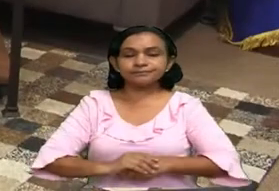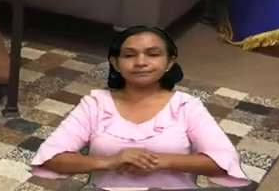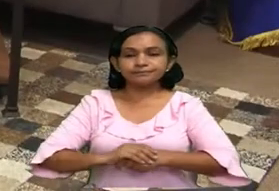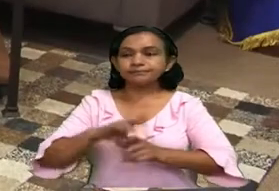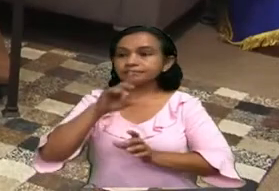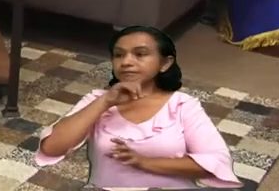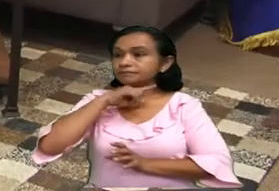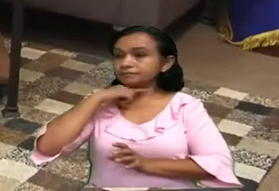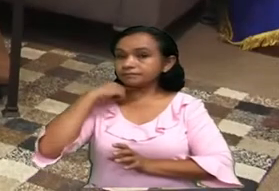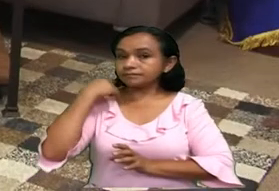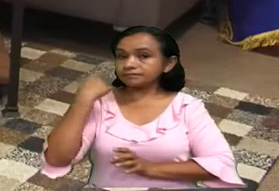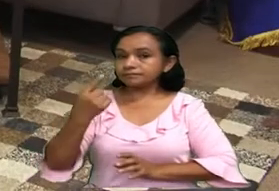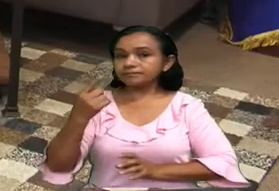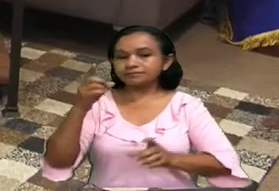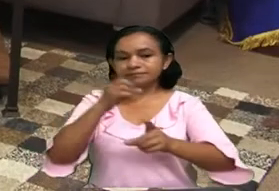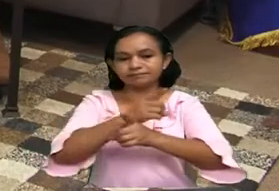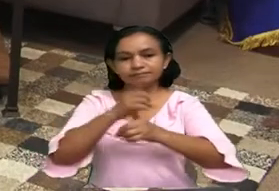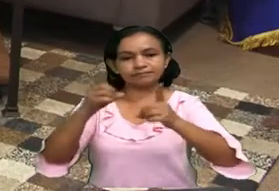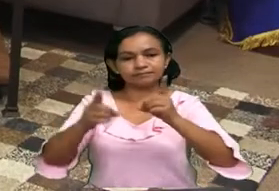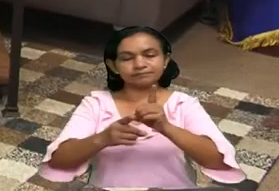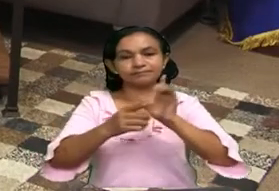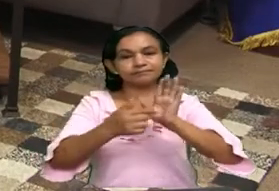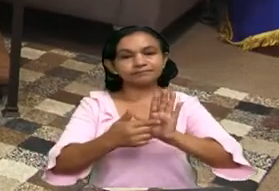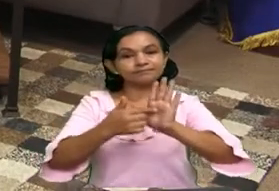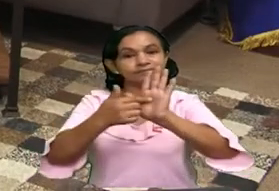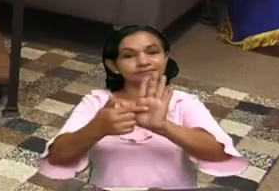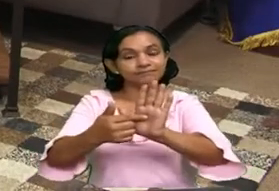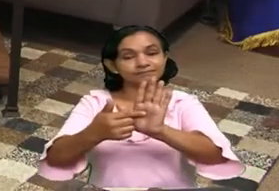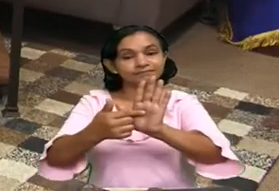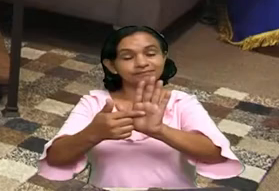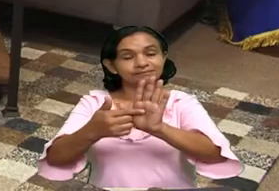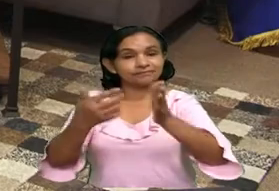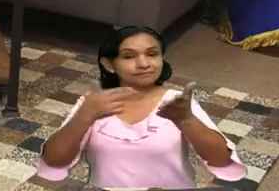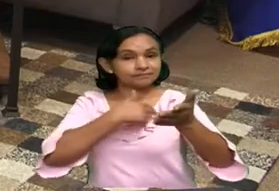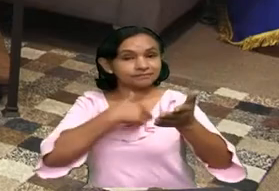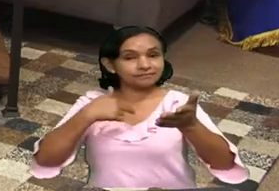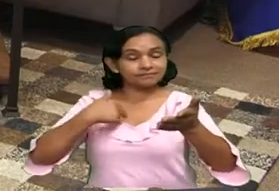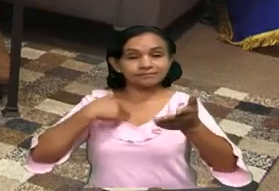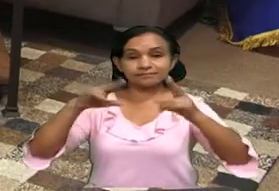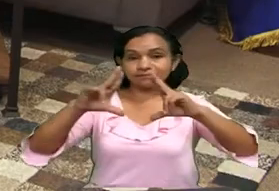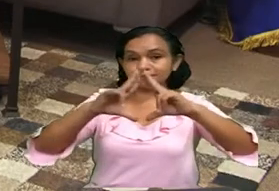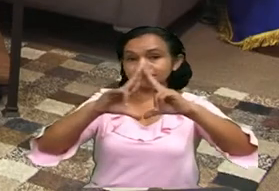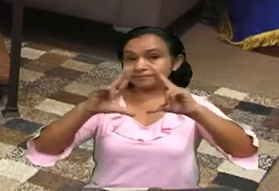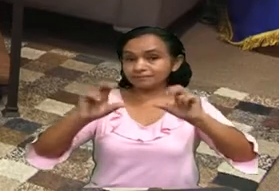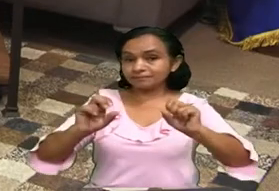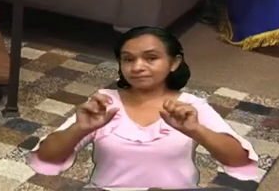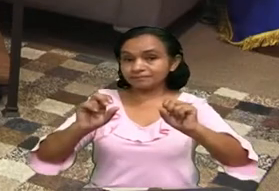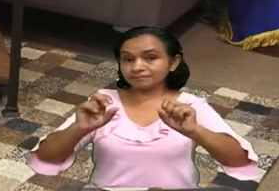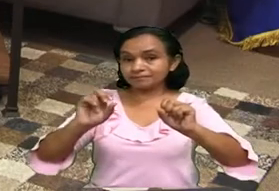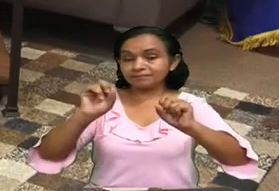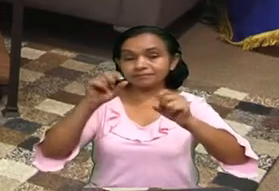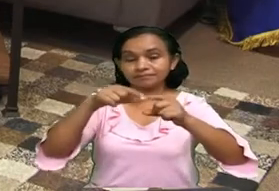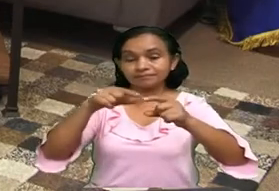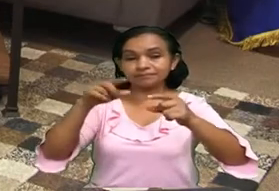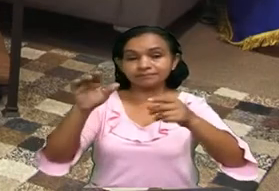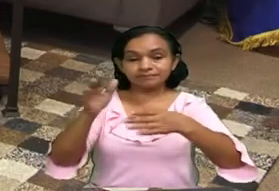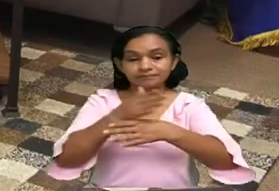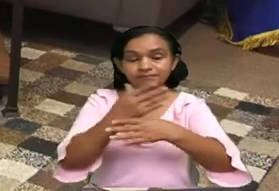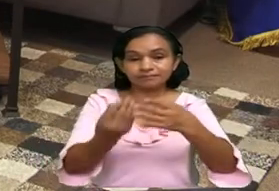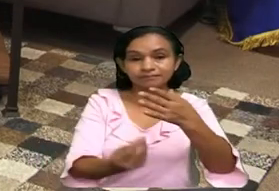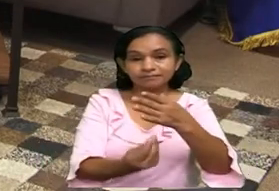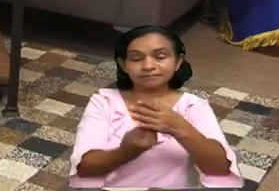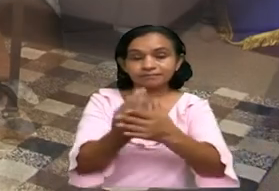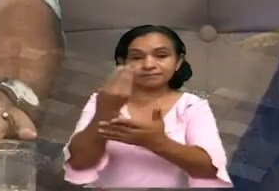que quien debería presentar la estrategia, como en efecto está sucediendo en todo el país, es el sistema de producción, consumo y